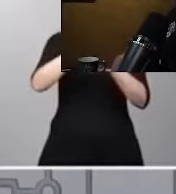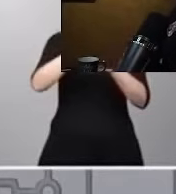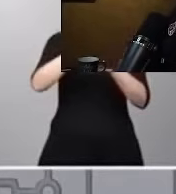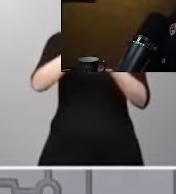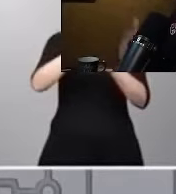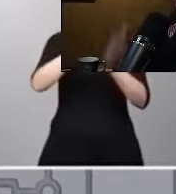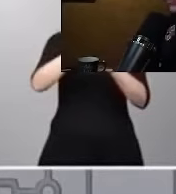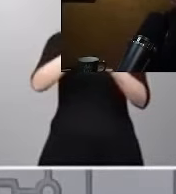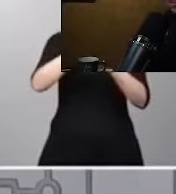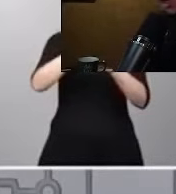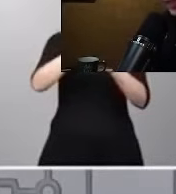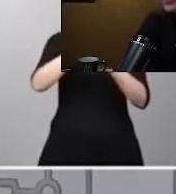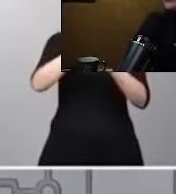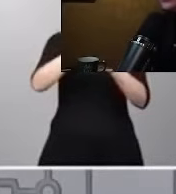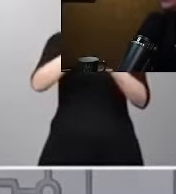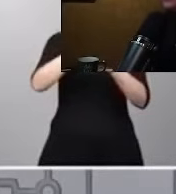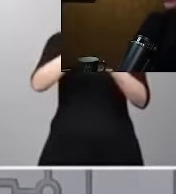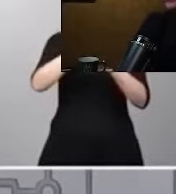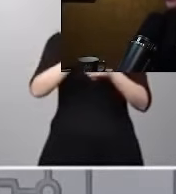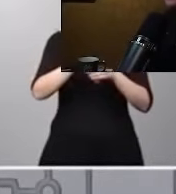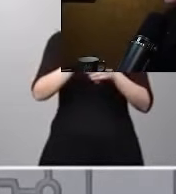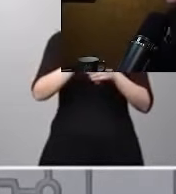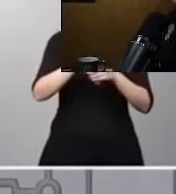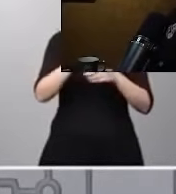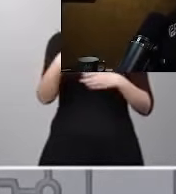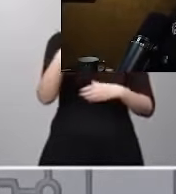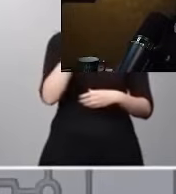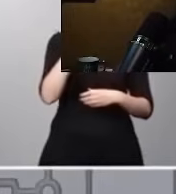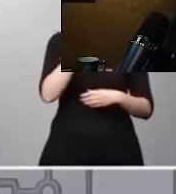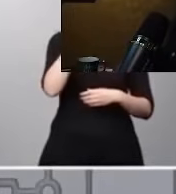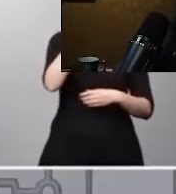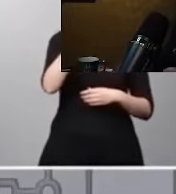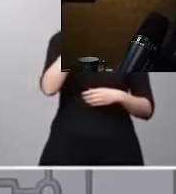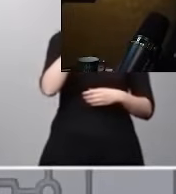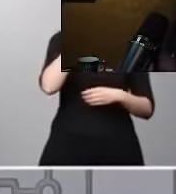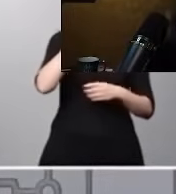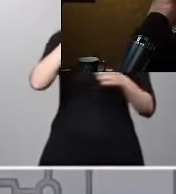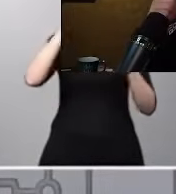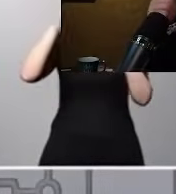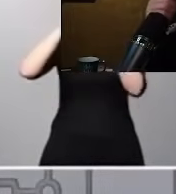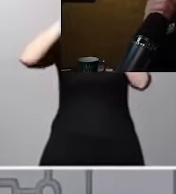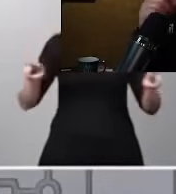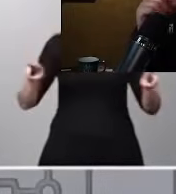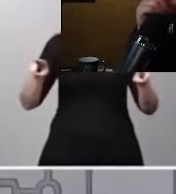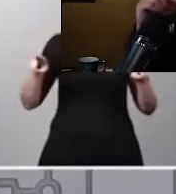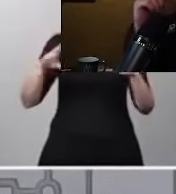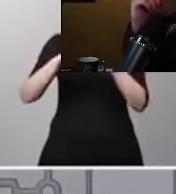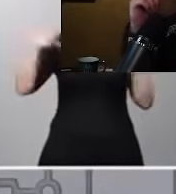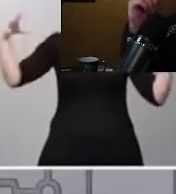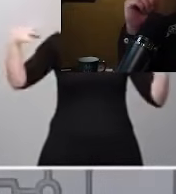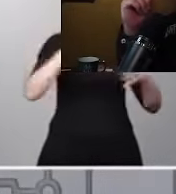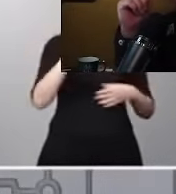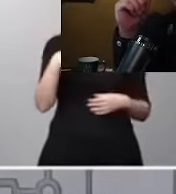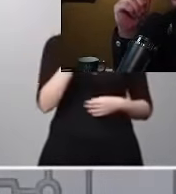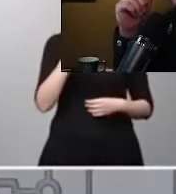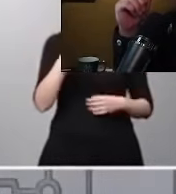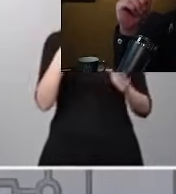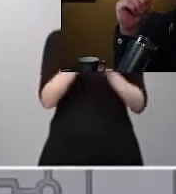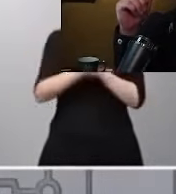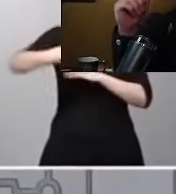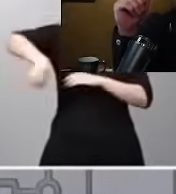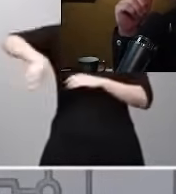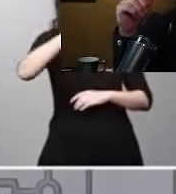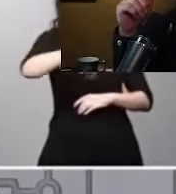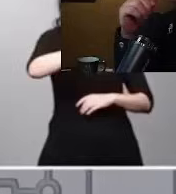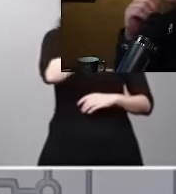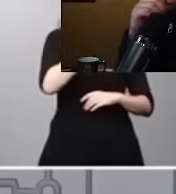disculpas públicas? No existen. No existen a la fecha de hoy. En las relaciones internacionales, y es inaceptable que un presidente en ejercicio, en visita